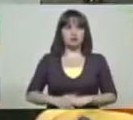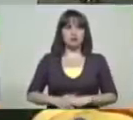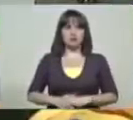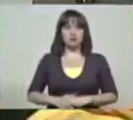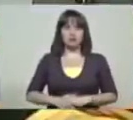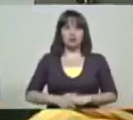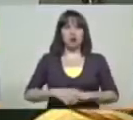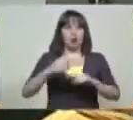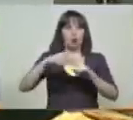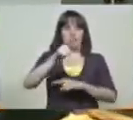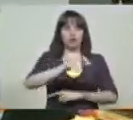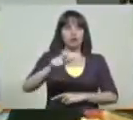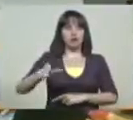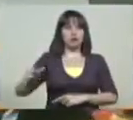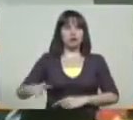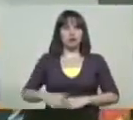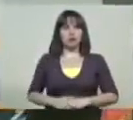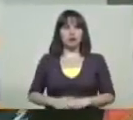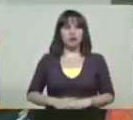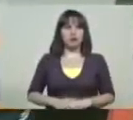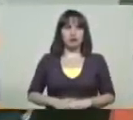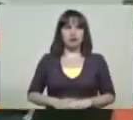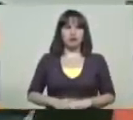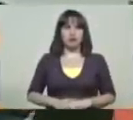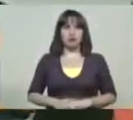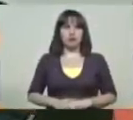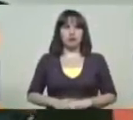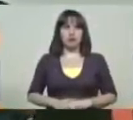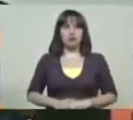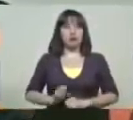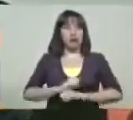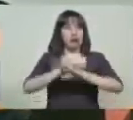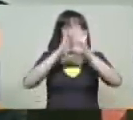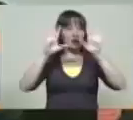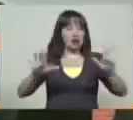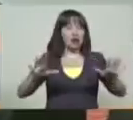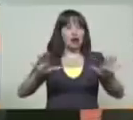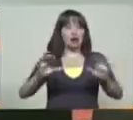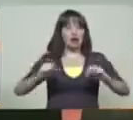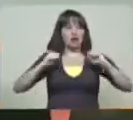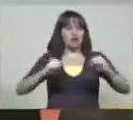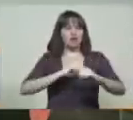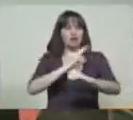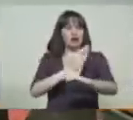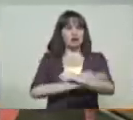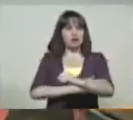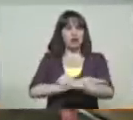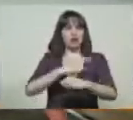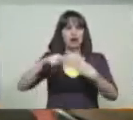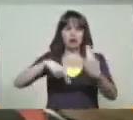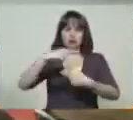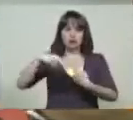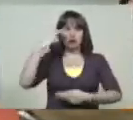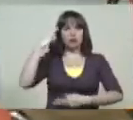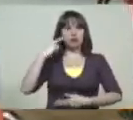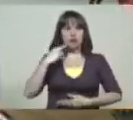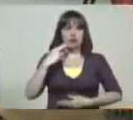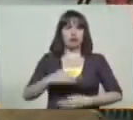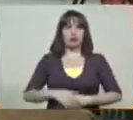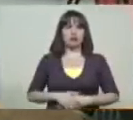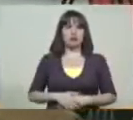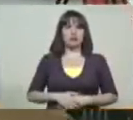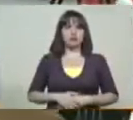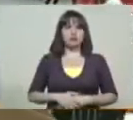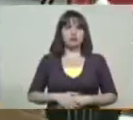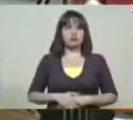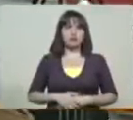compañeros. Están las definiciones claves de las fuerzas motrices de la revolución bolivariana. Están definiciones claras